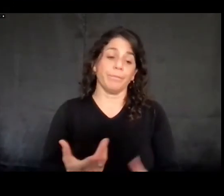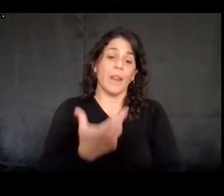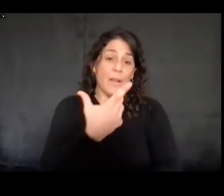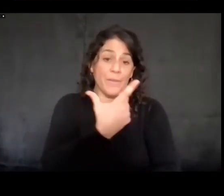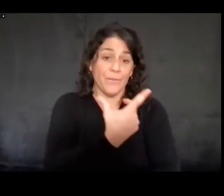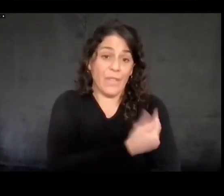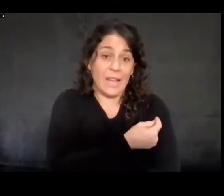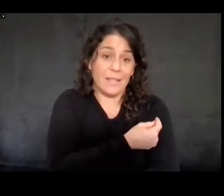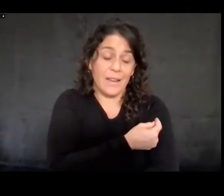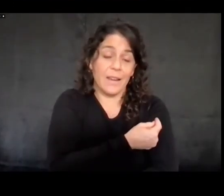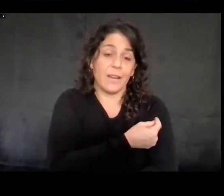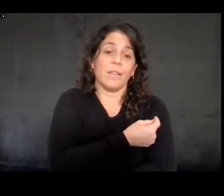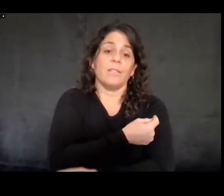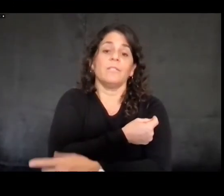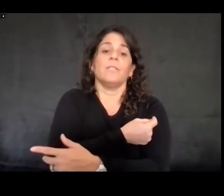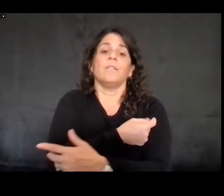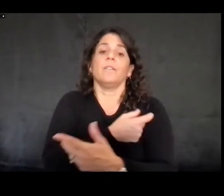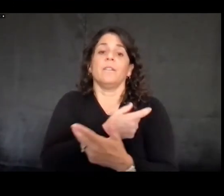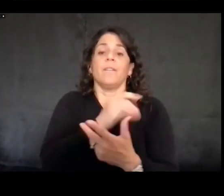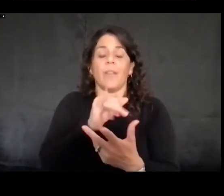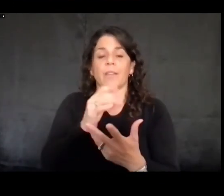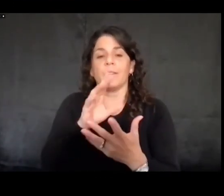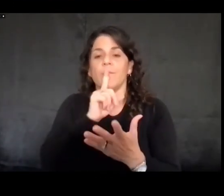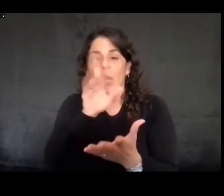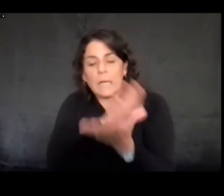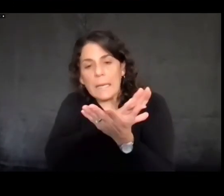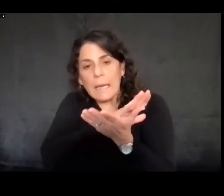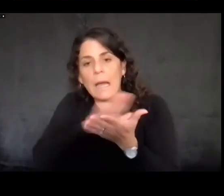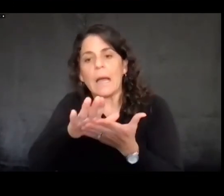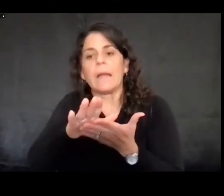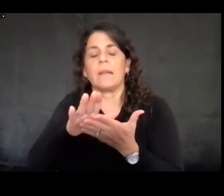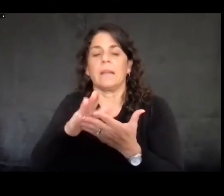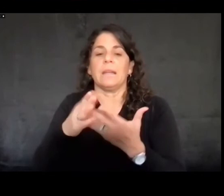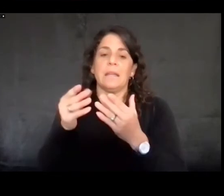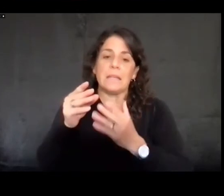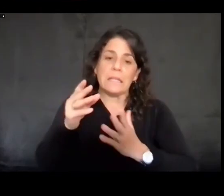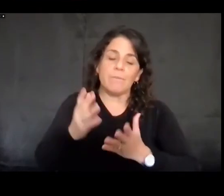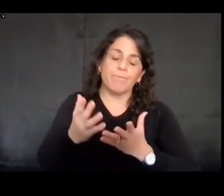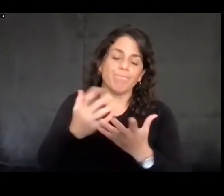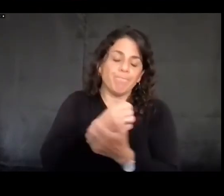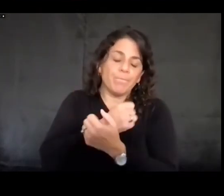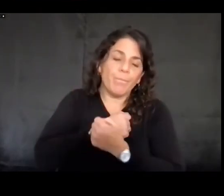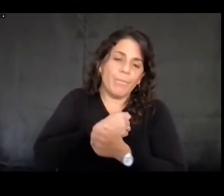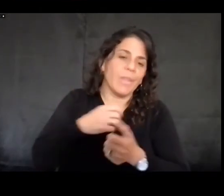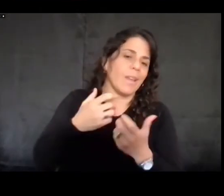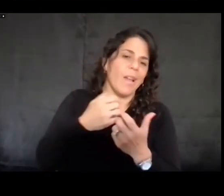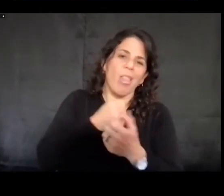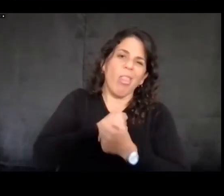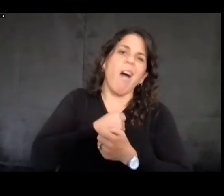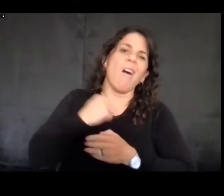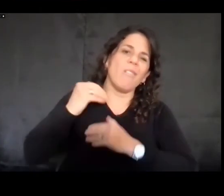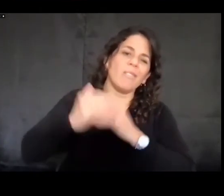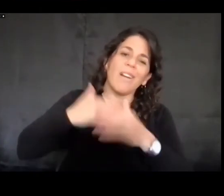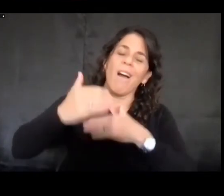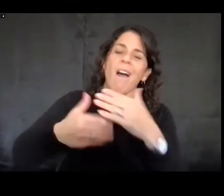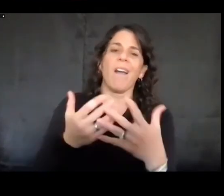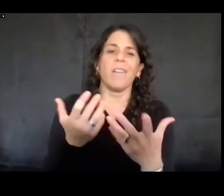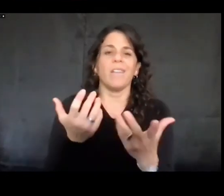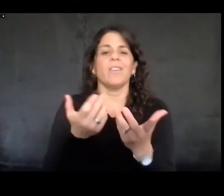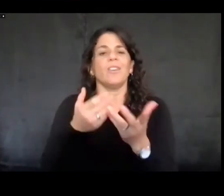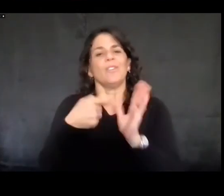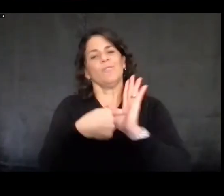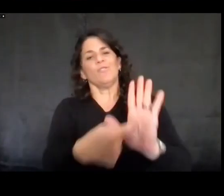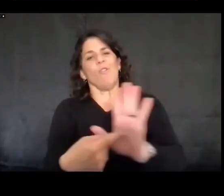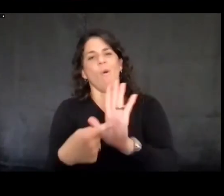y es la única manera de tener una familia y